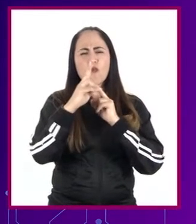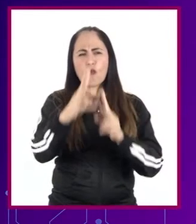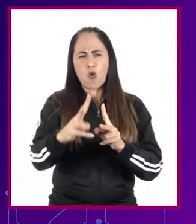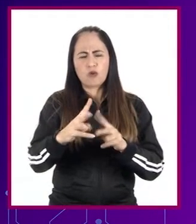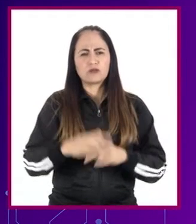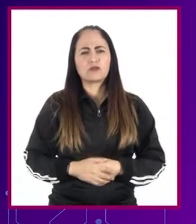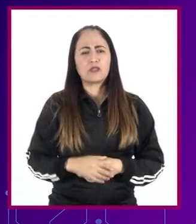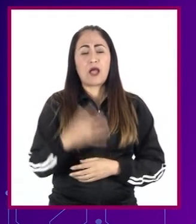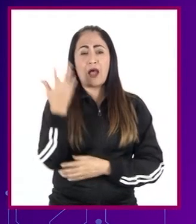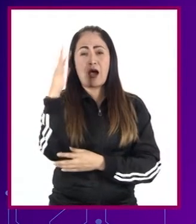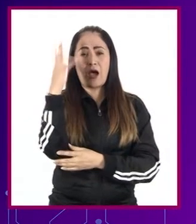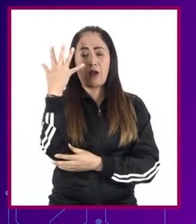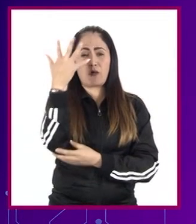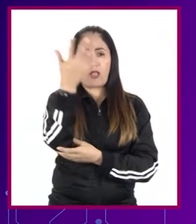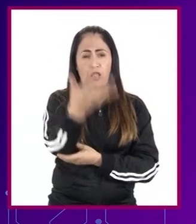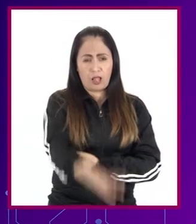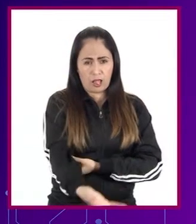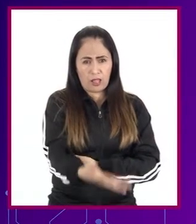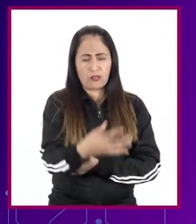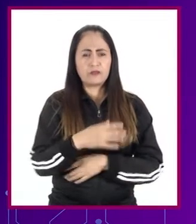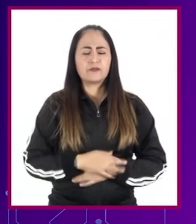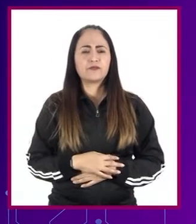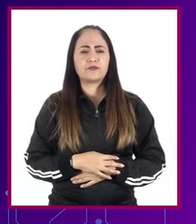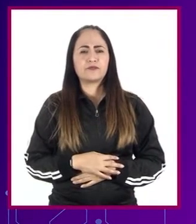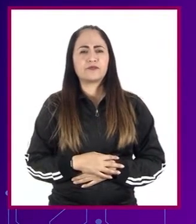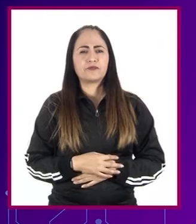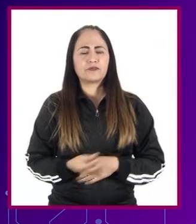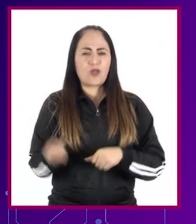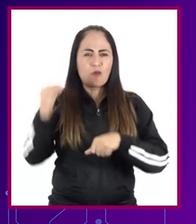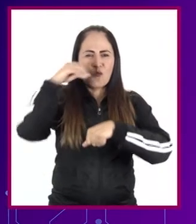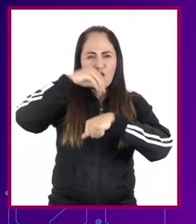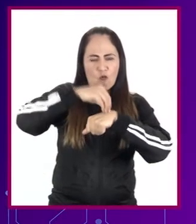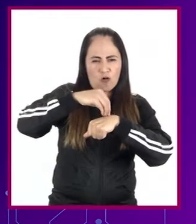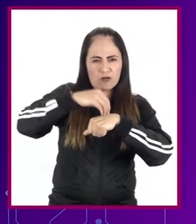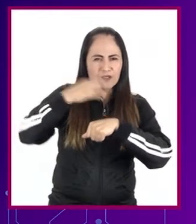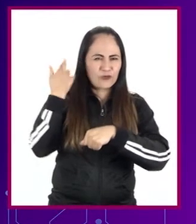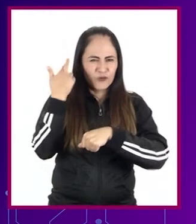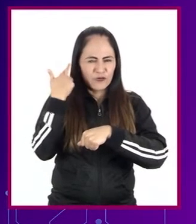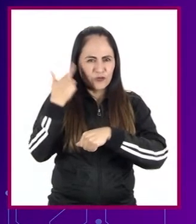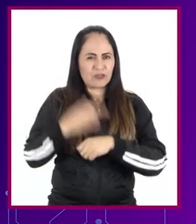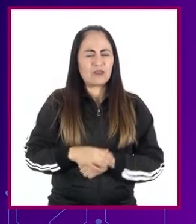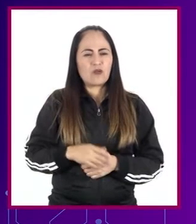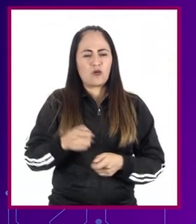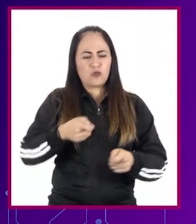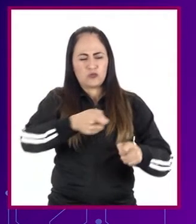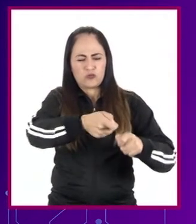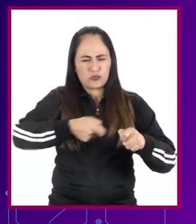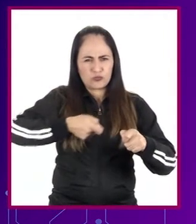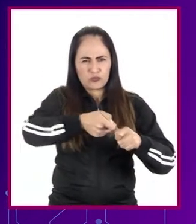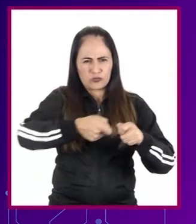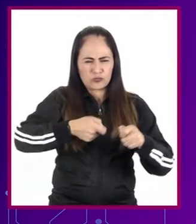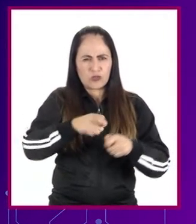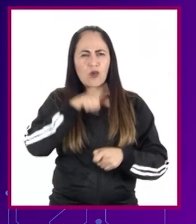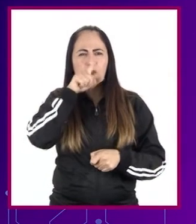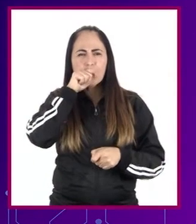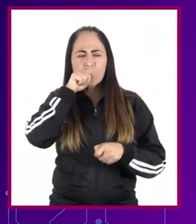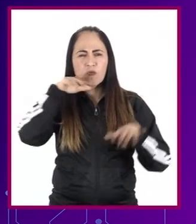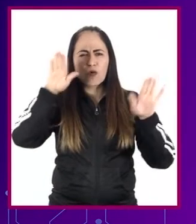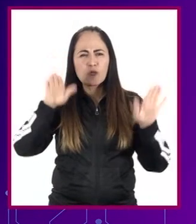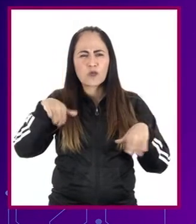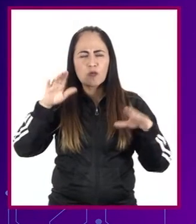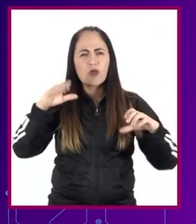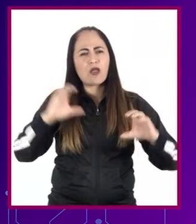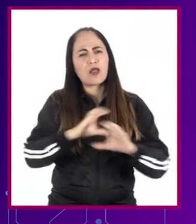de un árbol. Decoración sonora: una sierra eléctrica, canto de las aves.